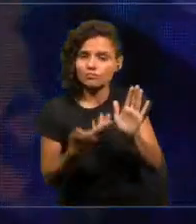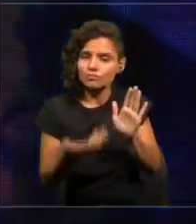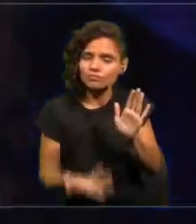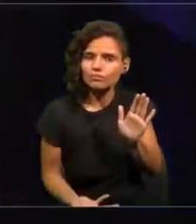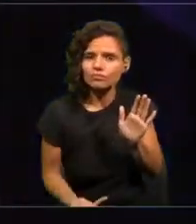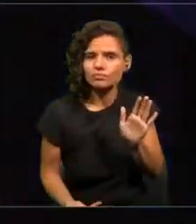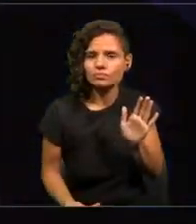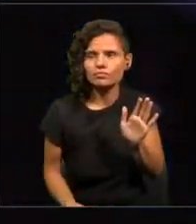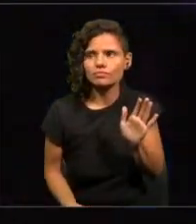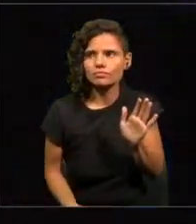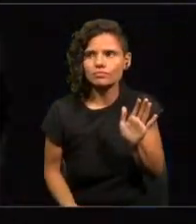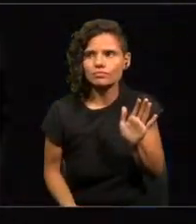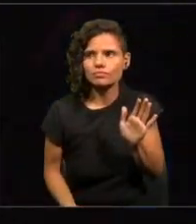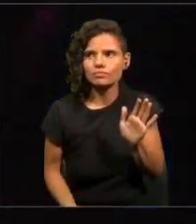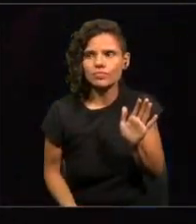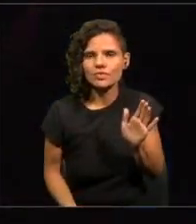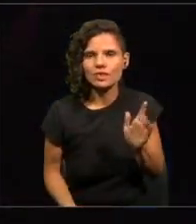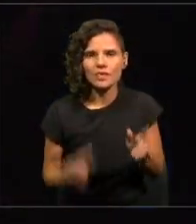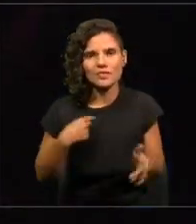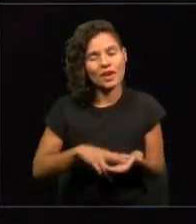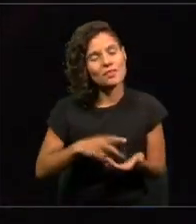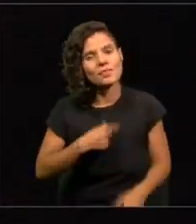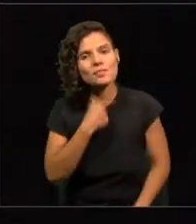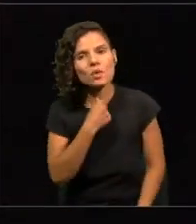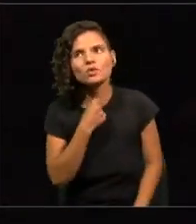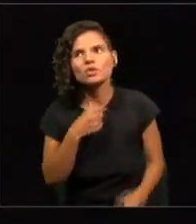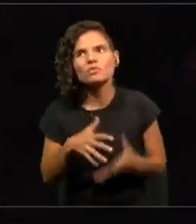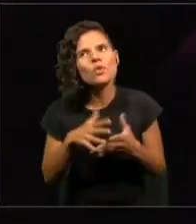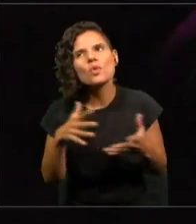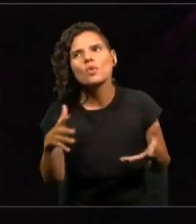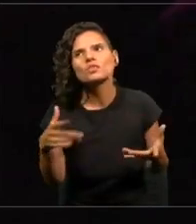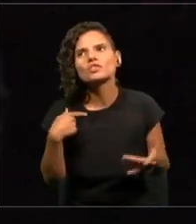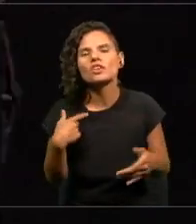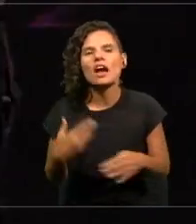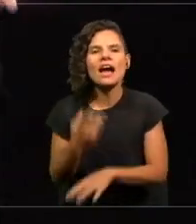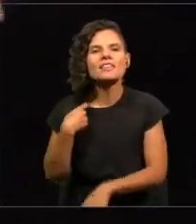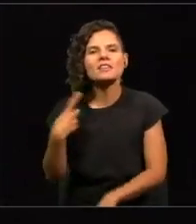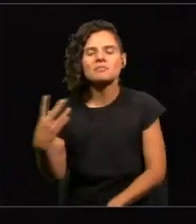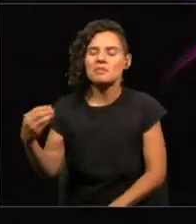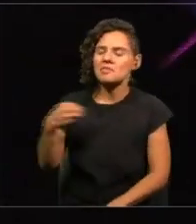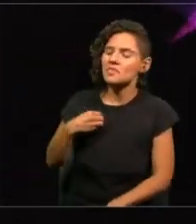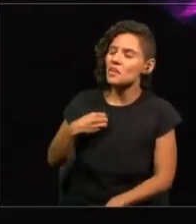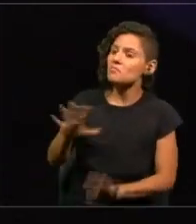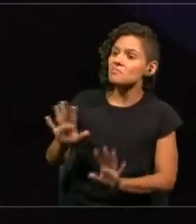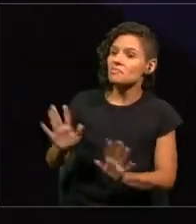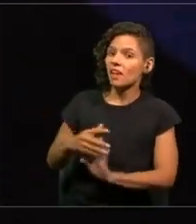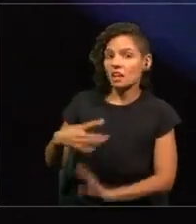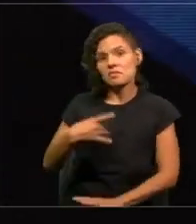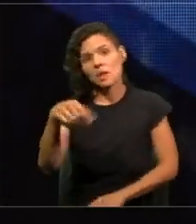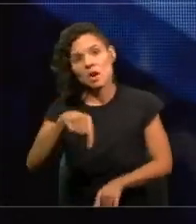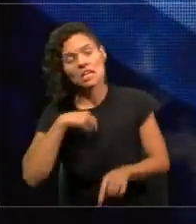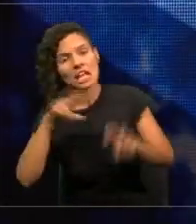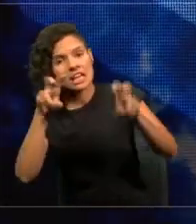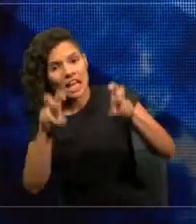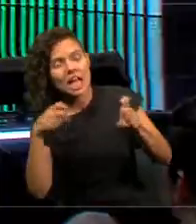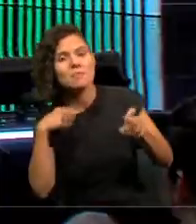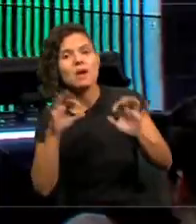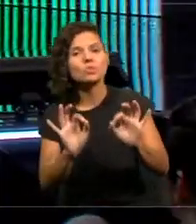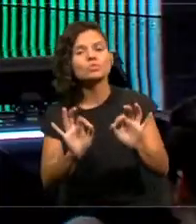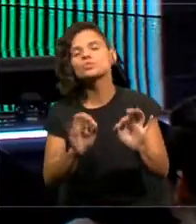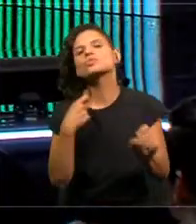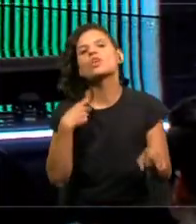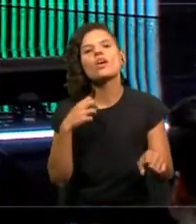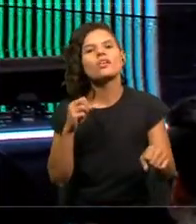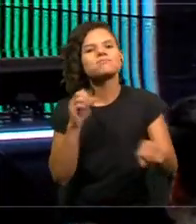tiene relación porque a mí me gustó mucho cuando me dijeron un javier te invitamos a participar en el tema y el panel es concientizar